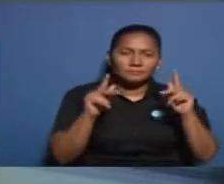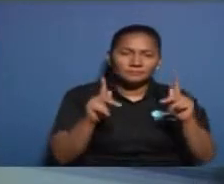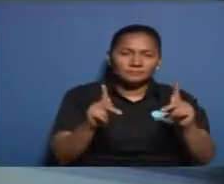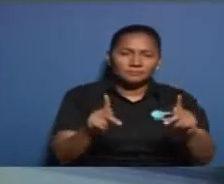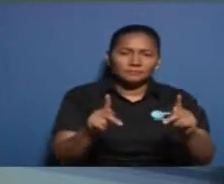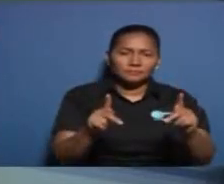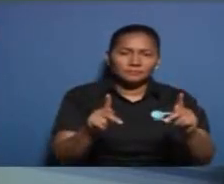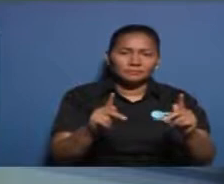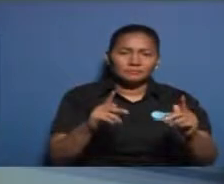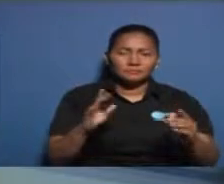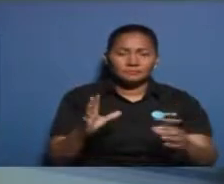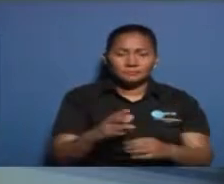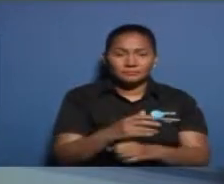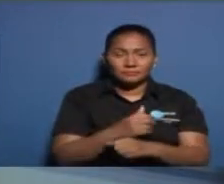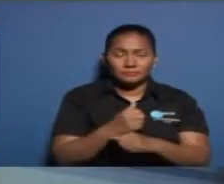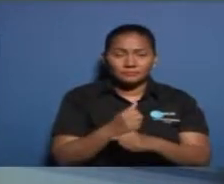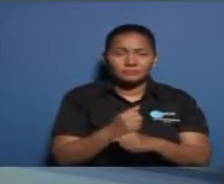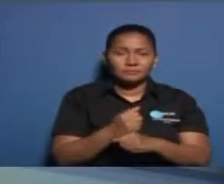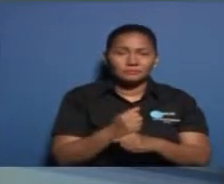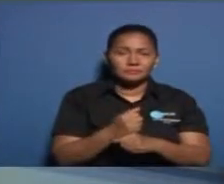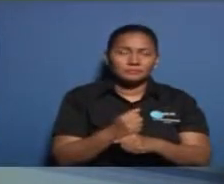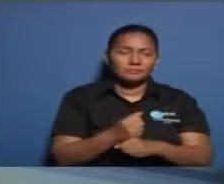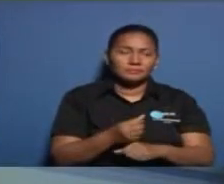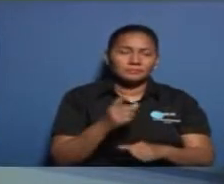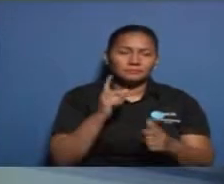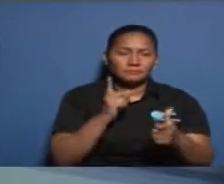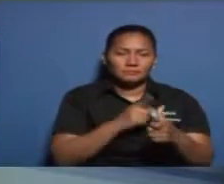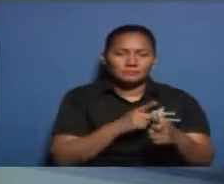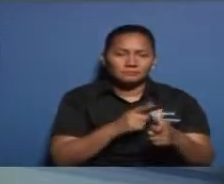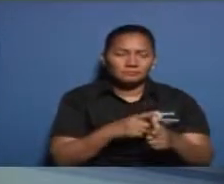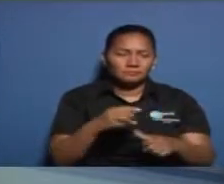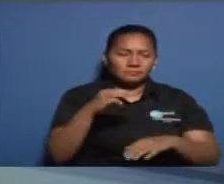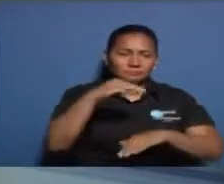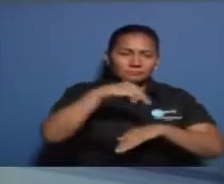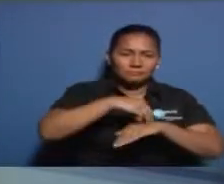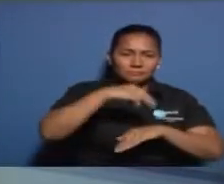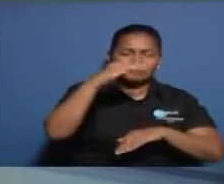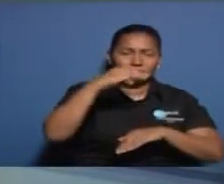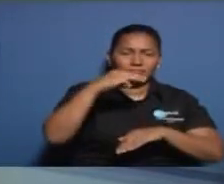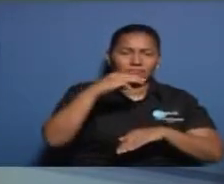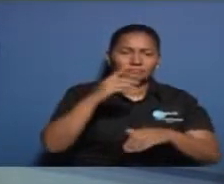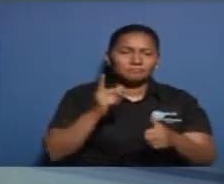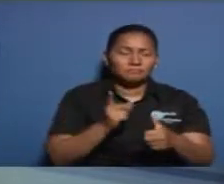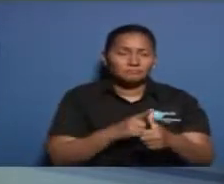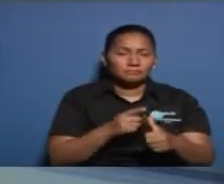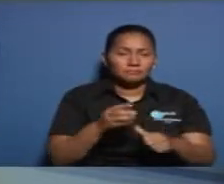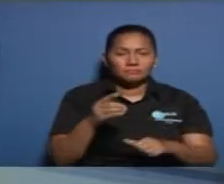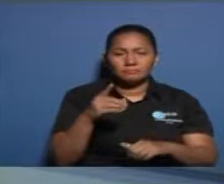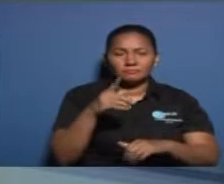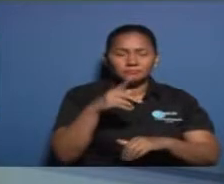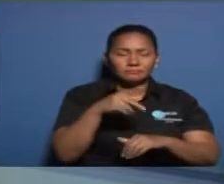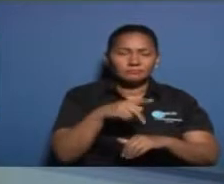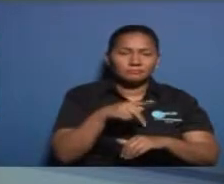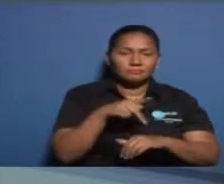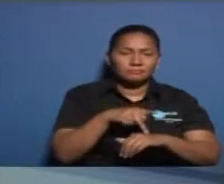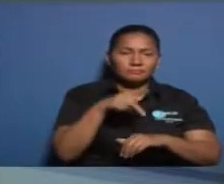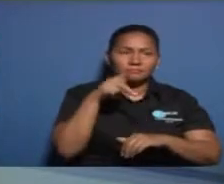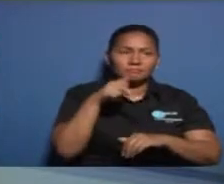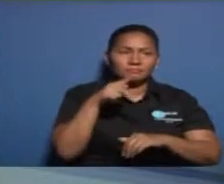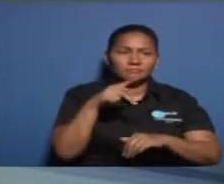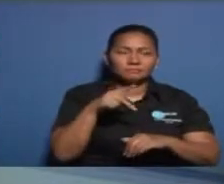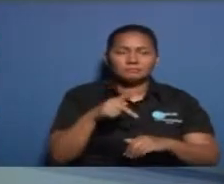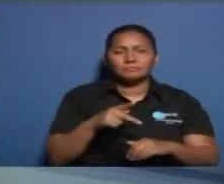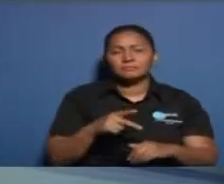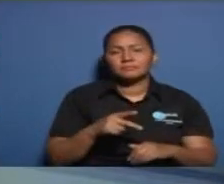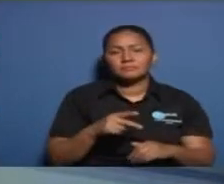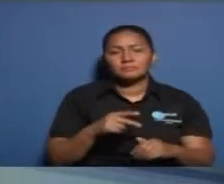maestría en gente de desarrollo el primero y el primer posgrado de violencia contra la